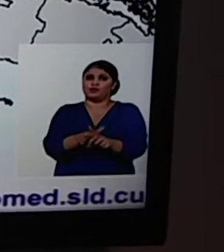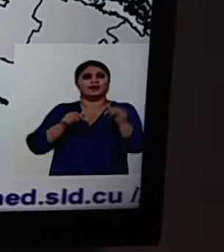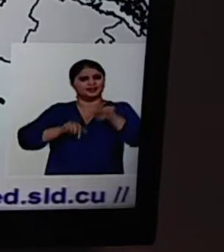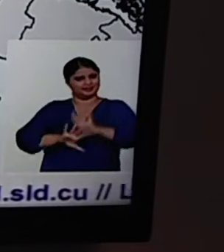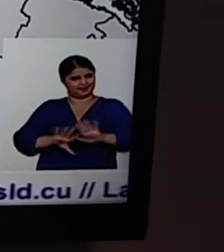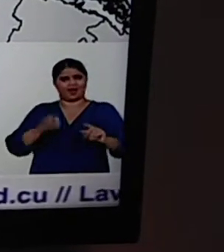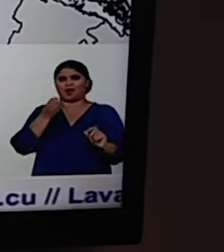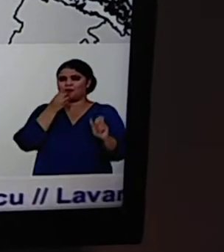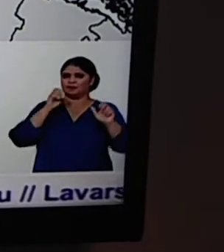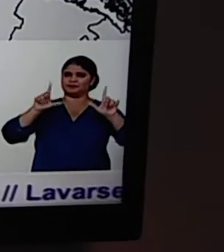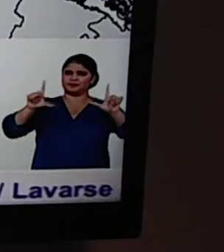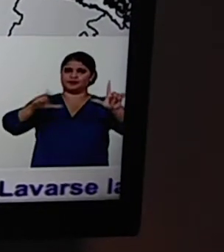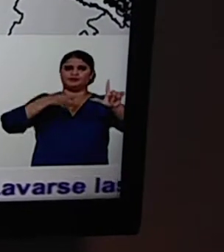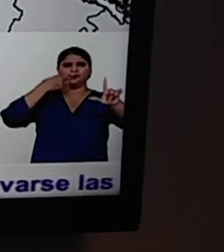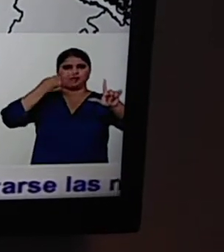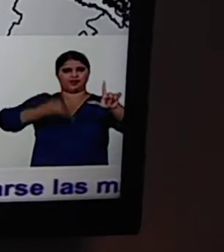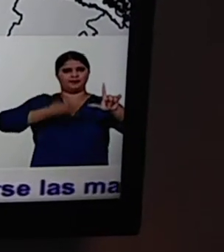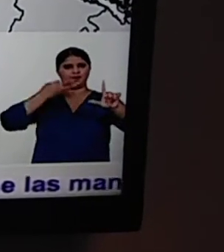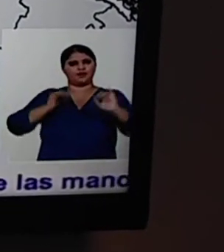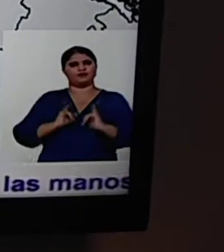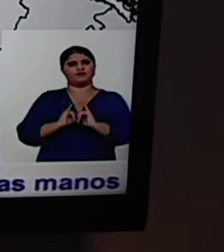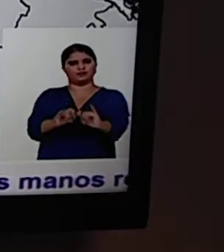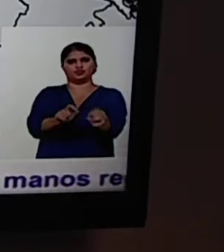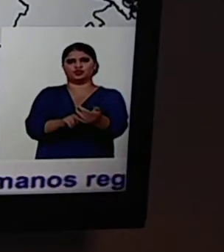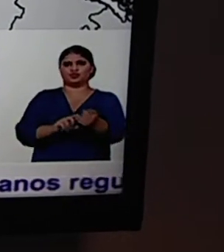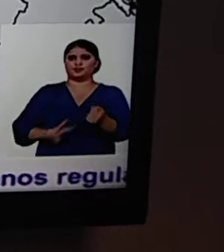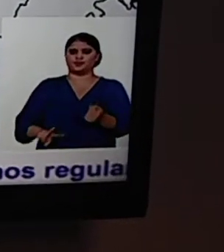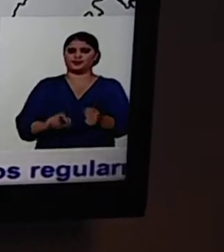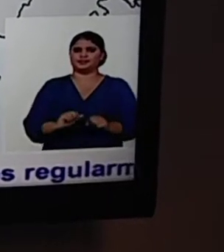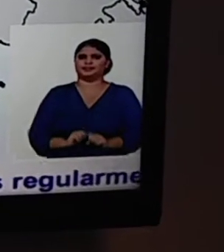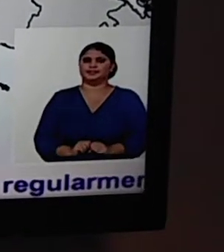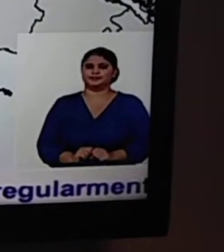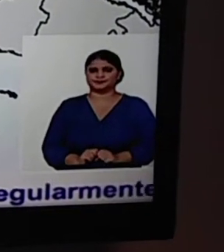está el occidente, La Habana muy compleja,